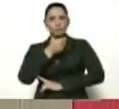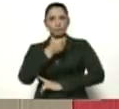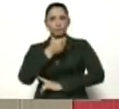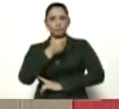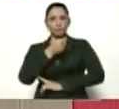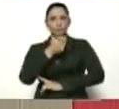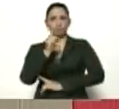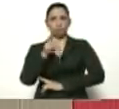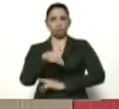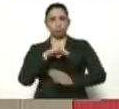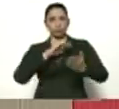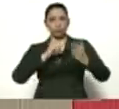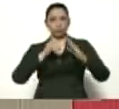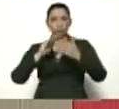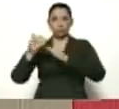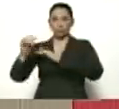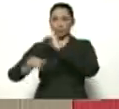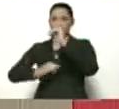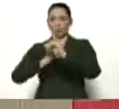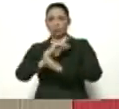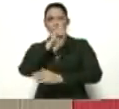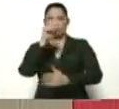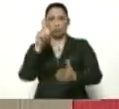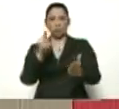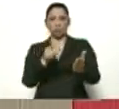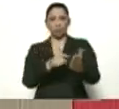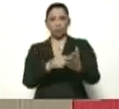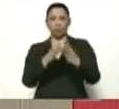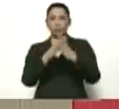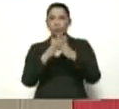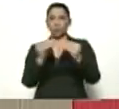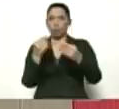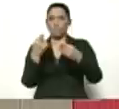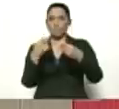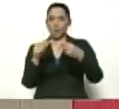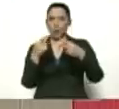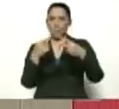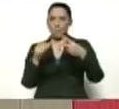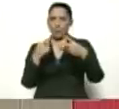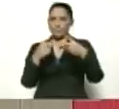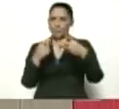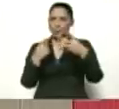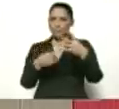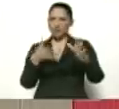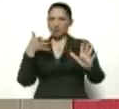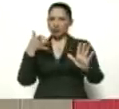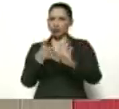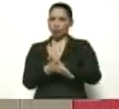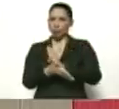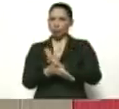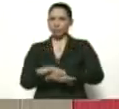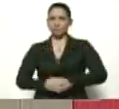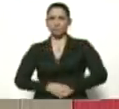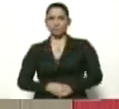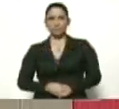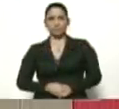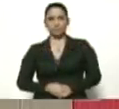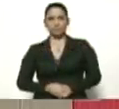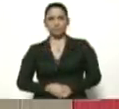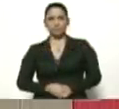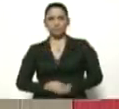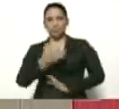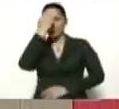comunidad internacional en general todos los pormenores relacionados con la